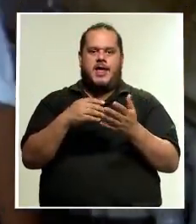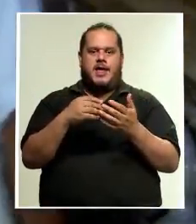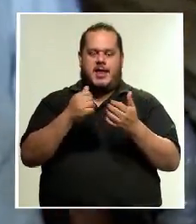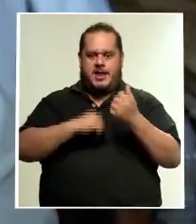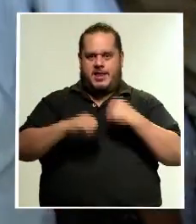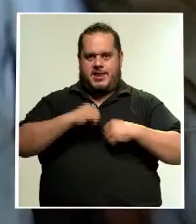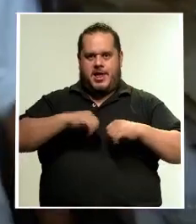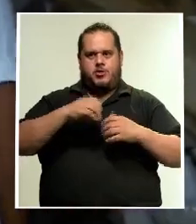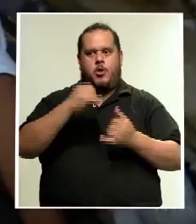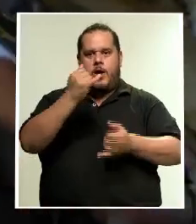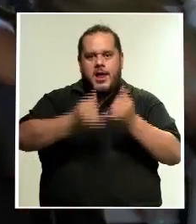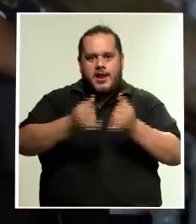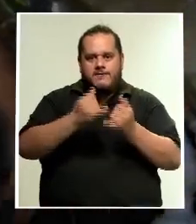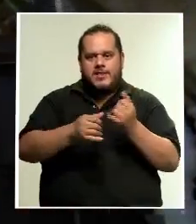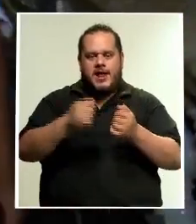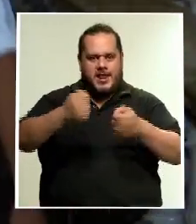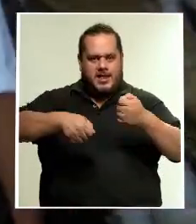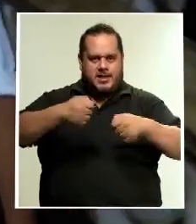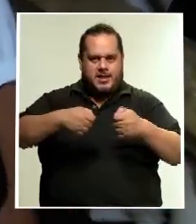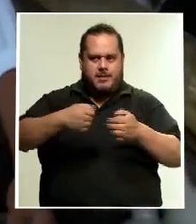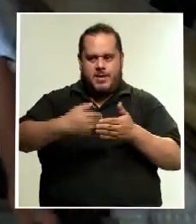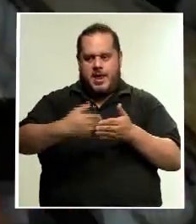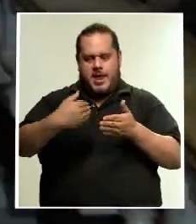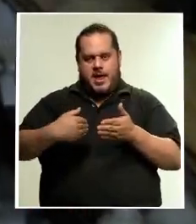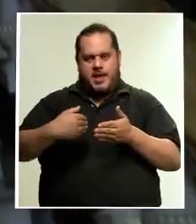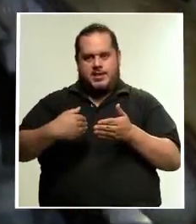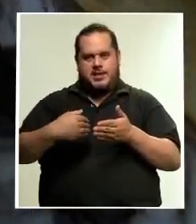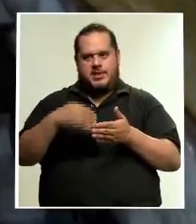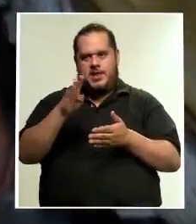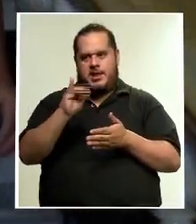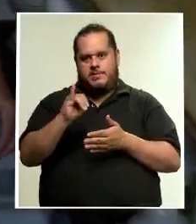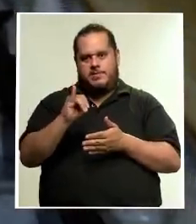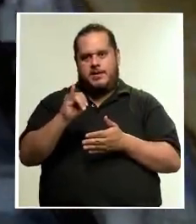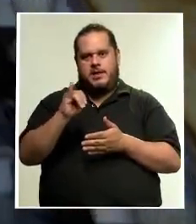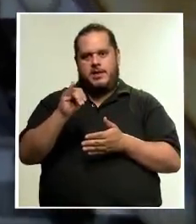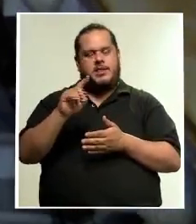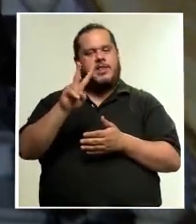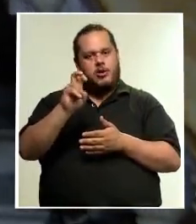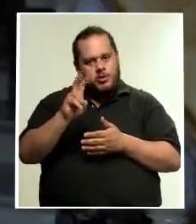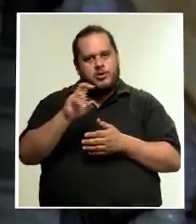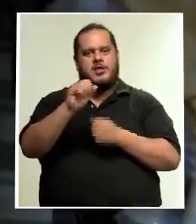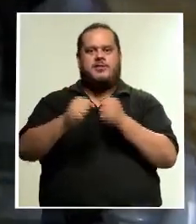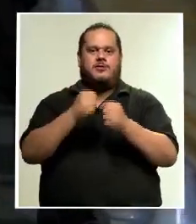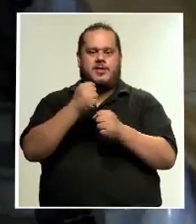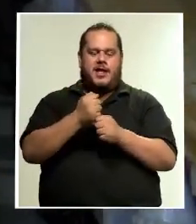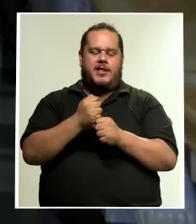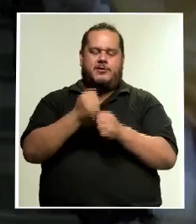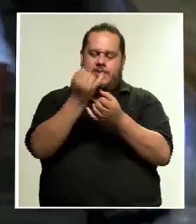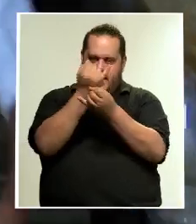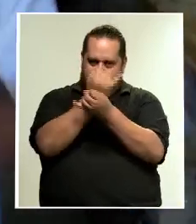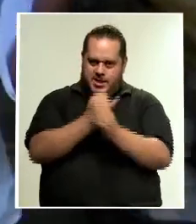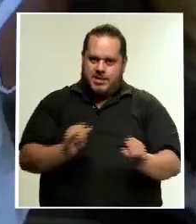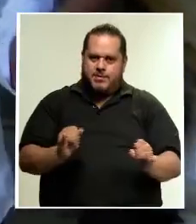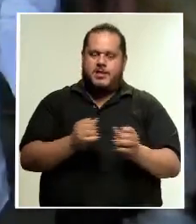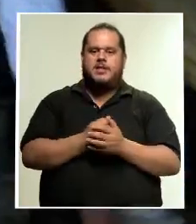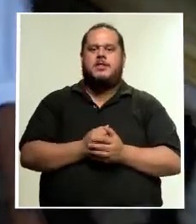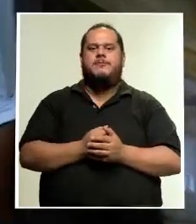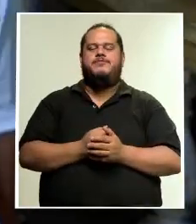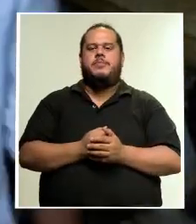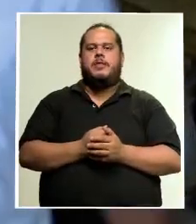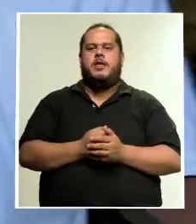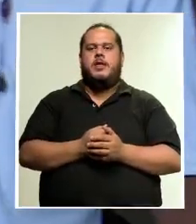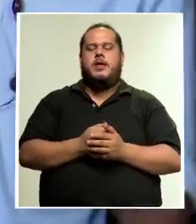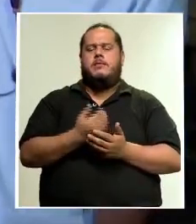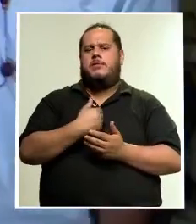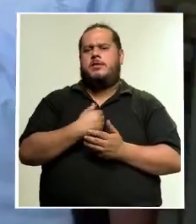11 de septiembre, justamente en la víspera del bicentenario de la independencia. Vamos a tener por Limón los